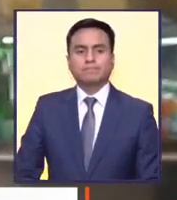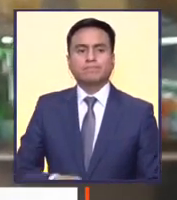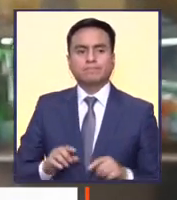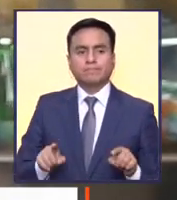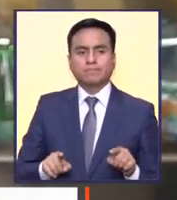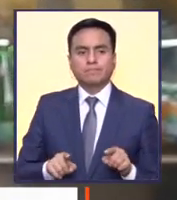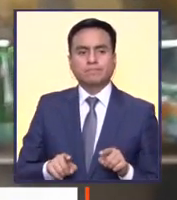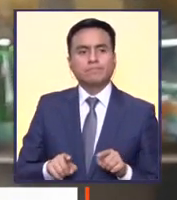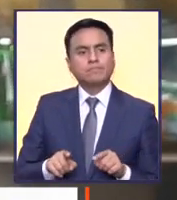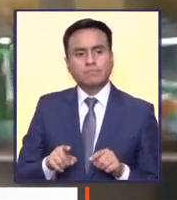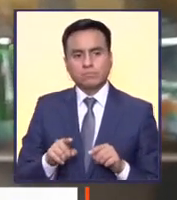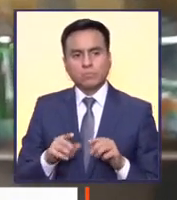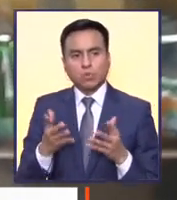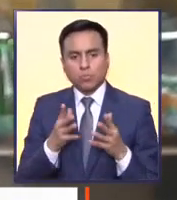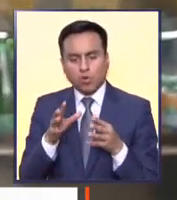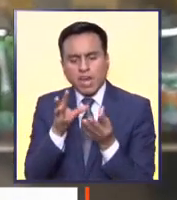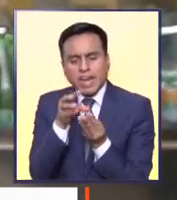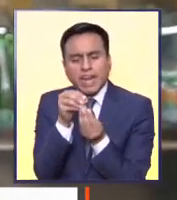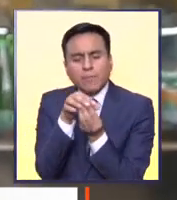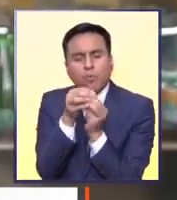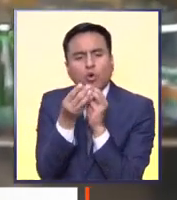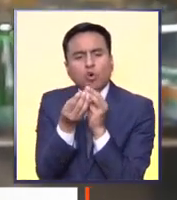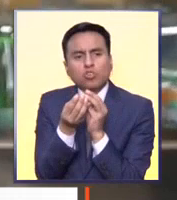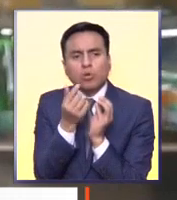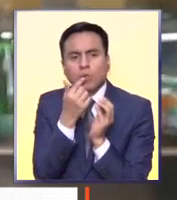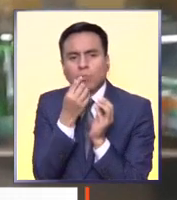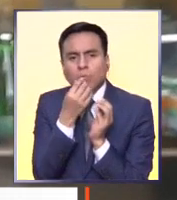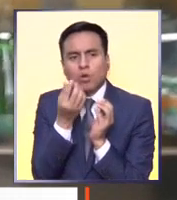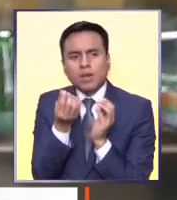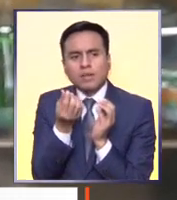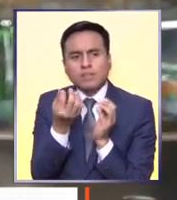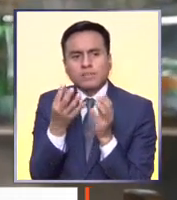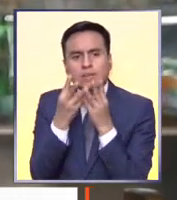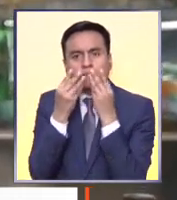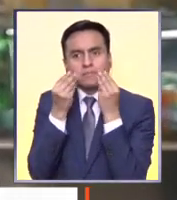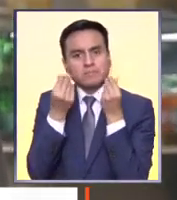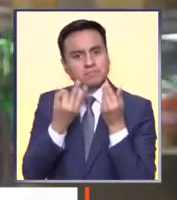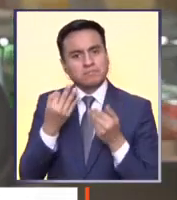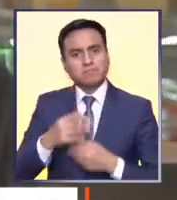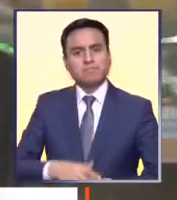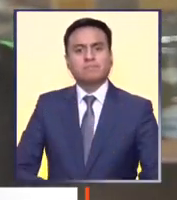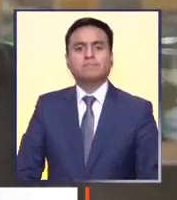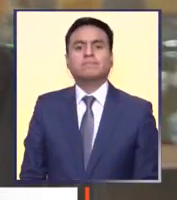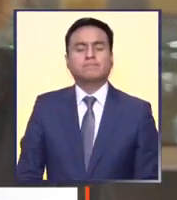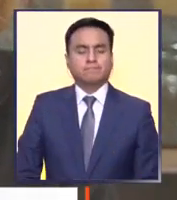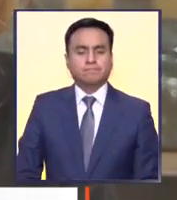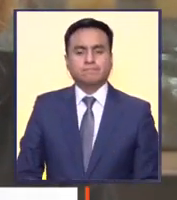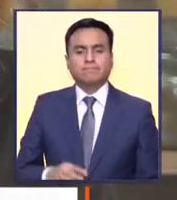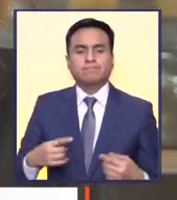¿Cómo lo harán para que quede tan cremoso, una textura que en la boca prácticamente se deshace?